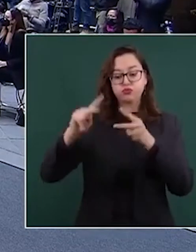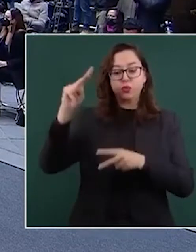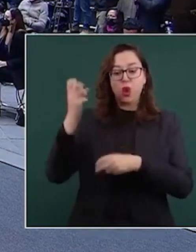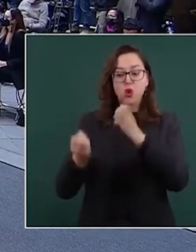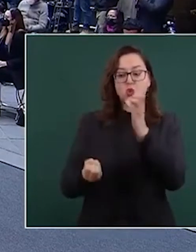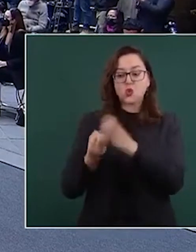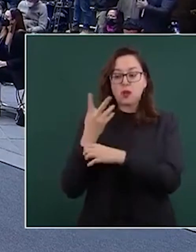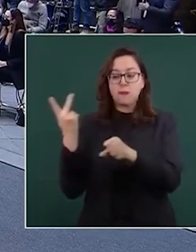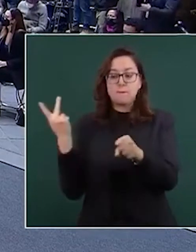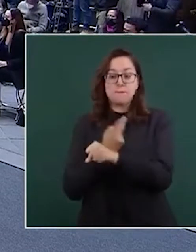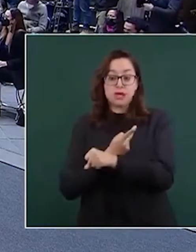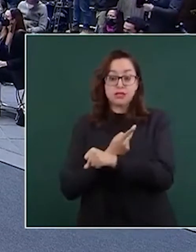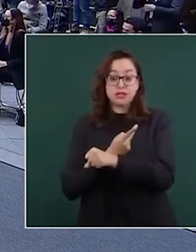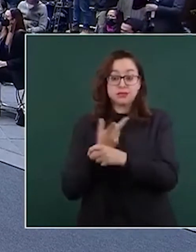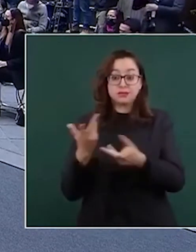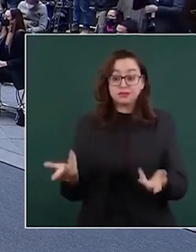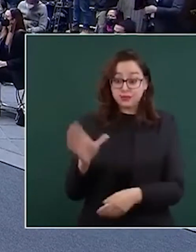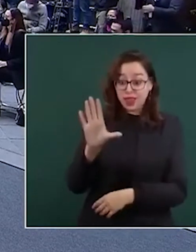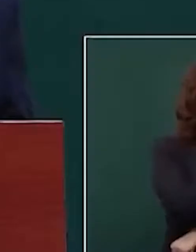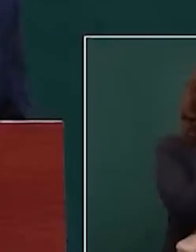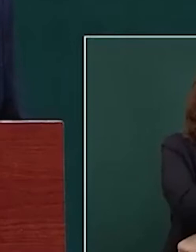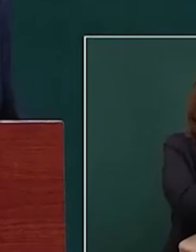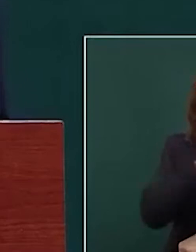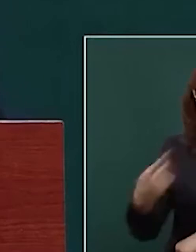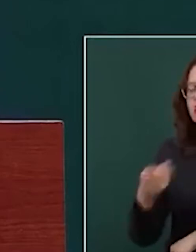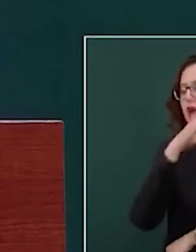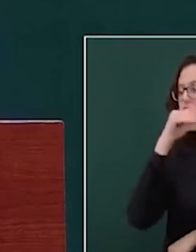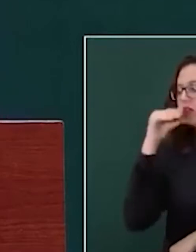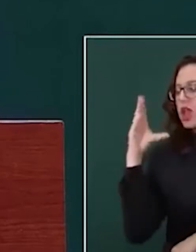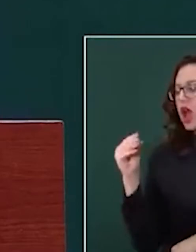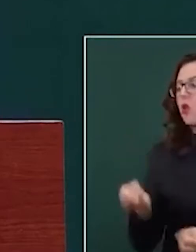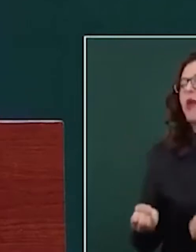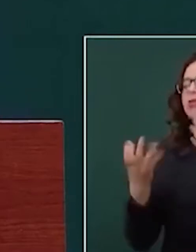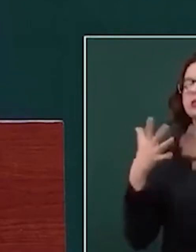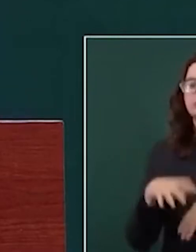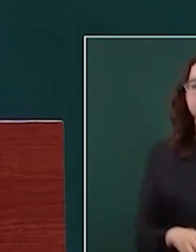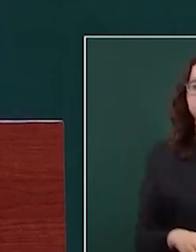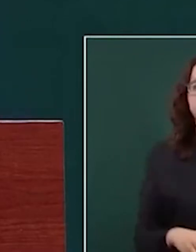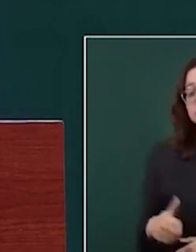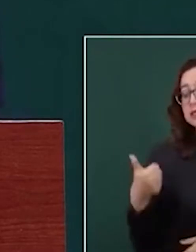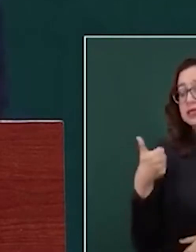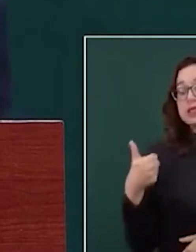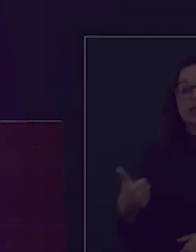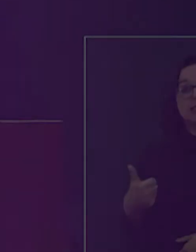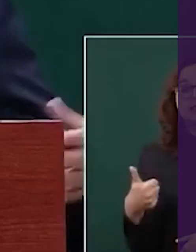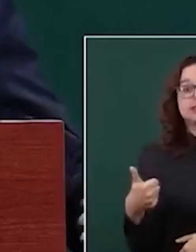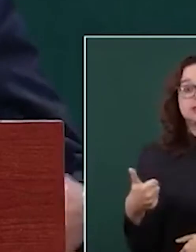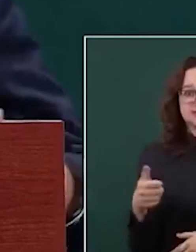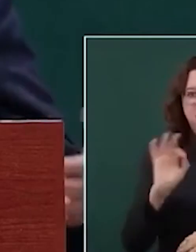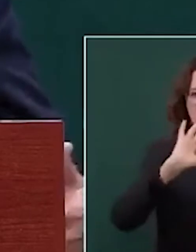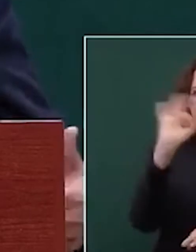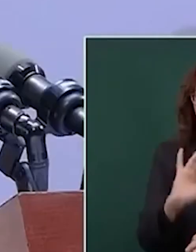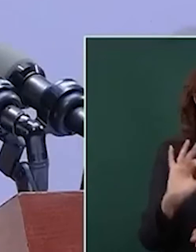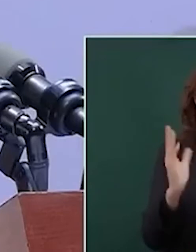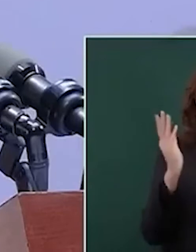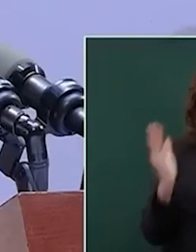afirmó que ante la aparición de esta nueva variante omicron el refuerzo de la vacuna kobe para adultos mayores y maestros no